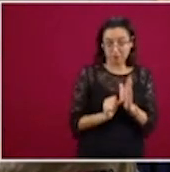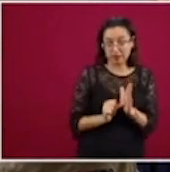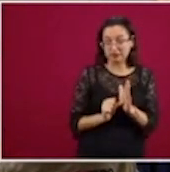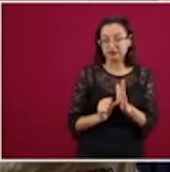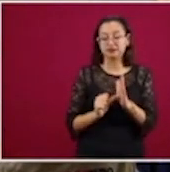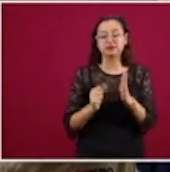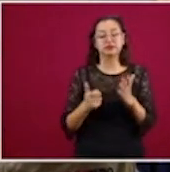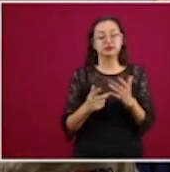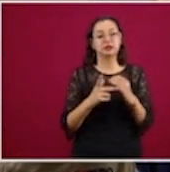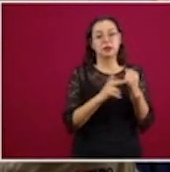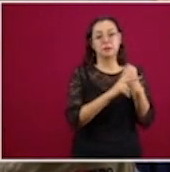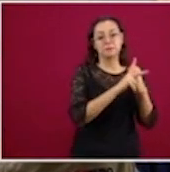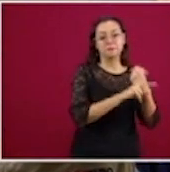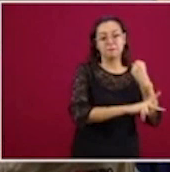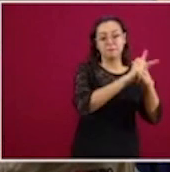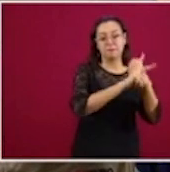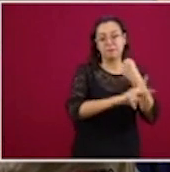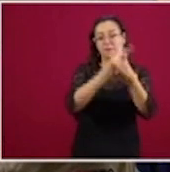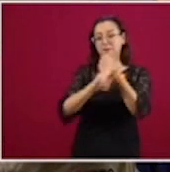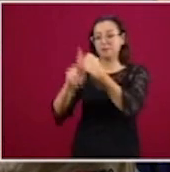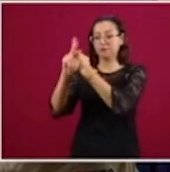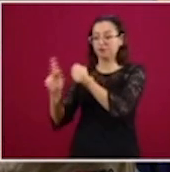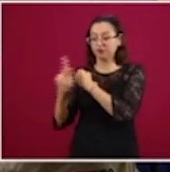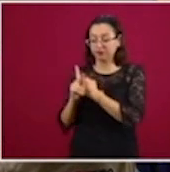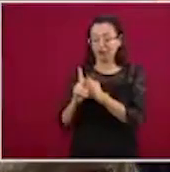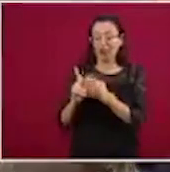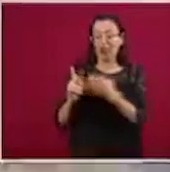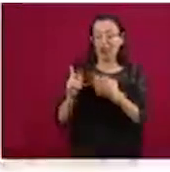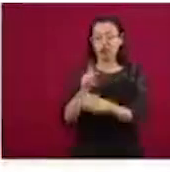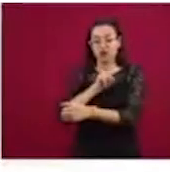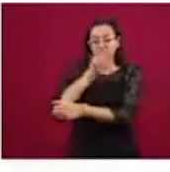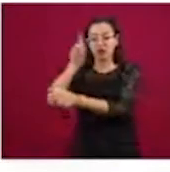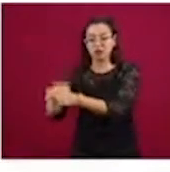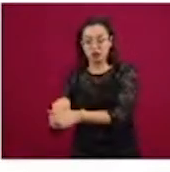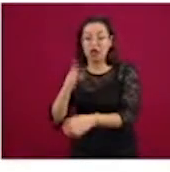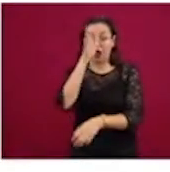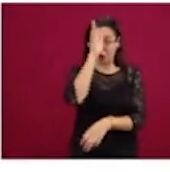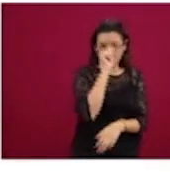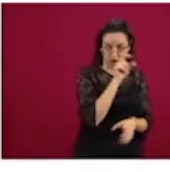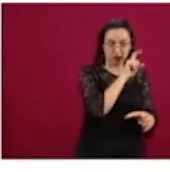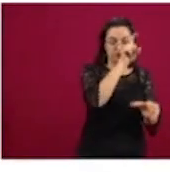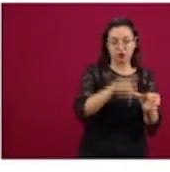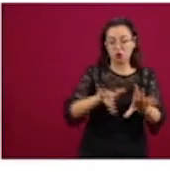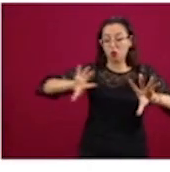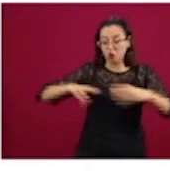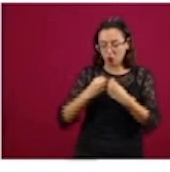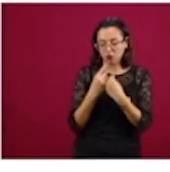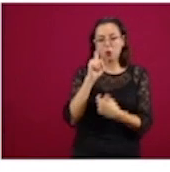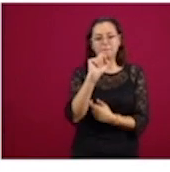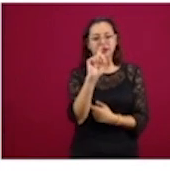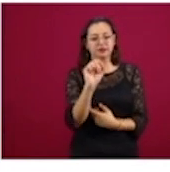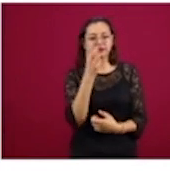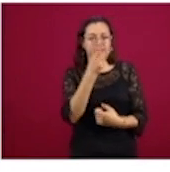países pertenecientes a esta organización y a los que están adheridos al convenio, que son 23